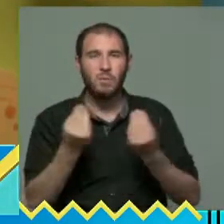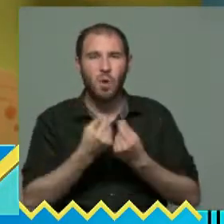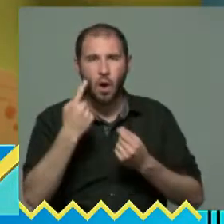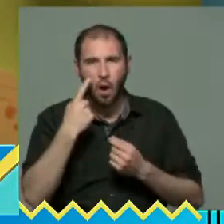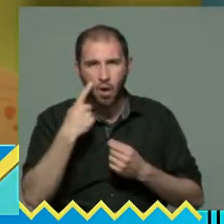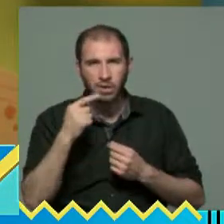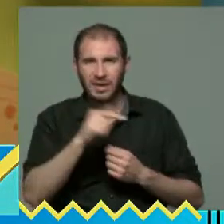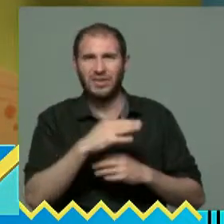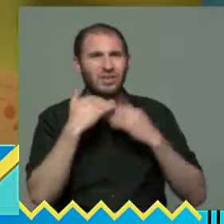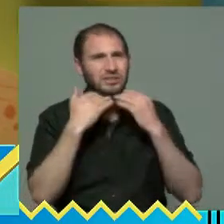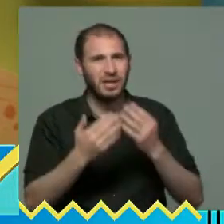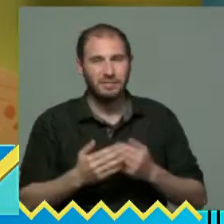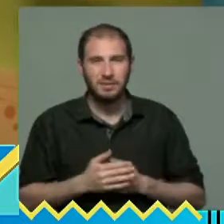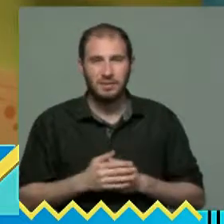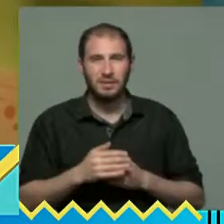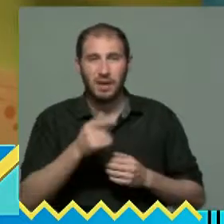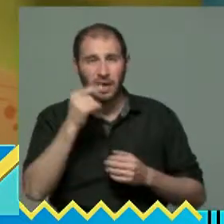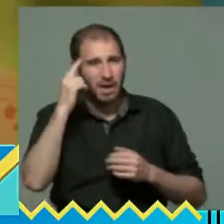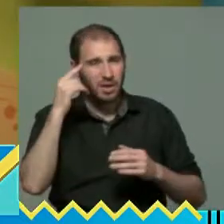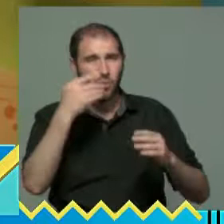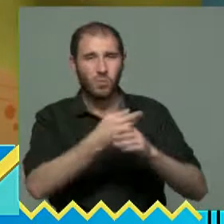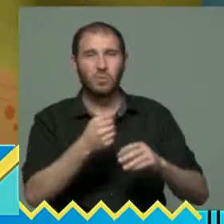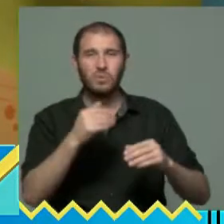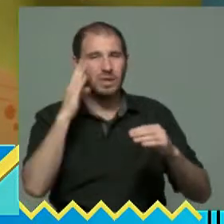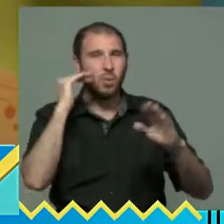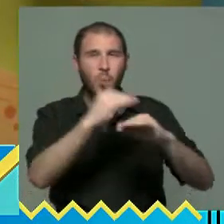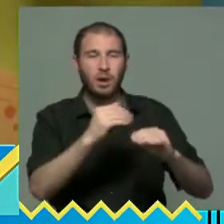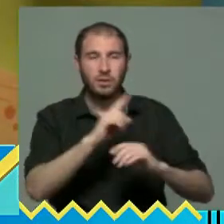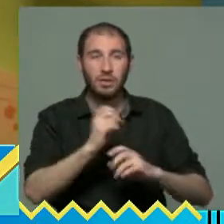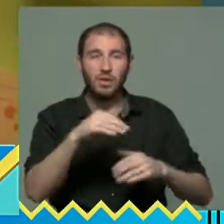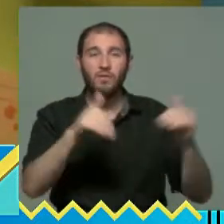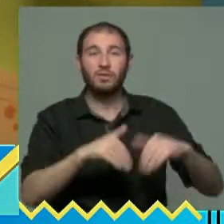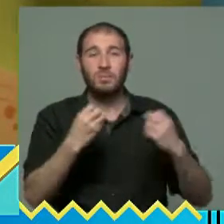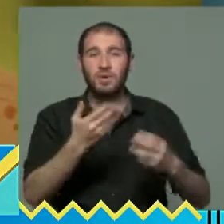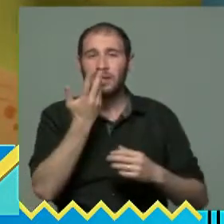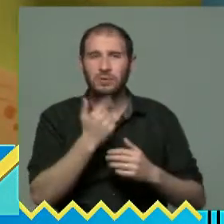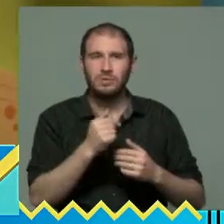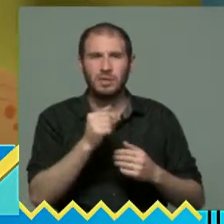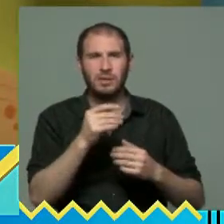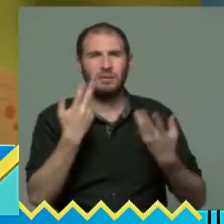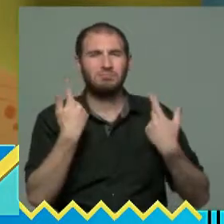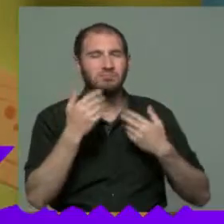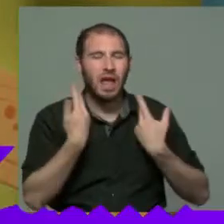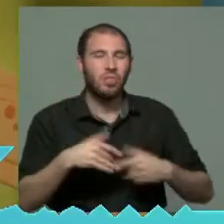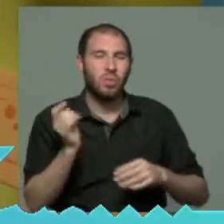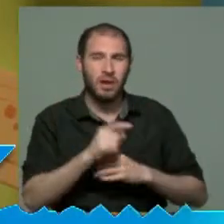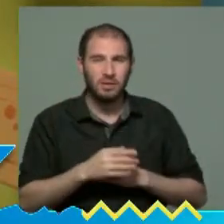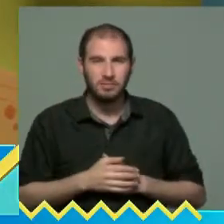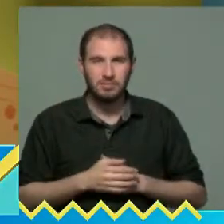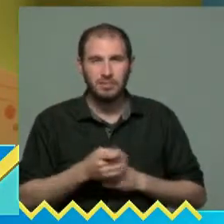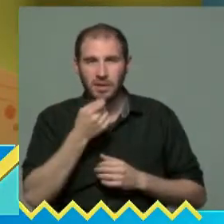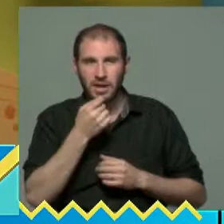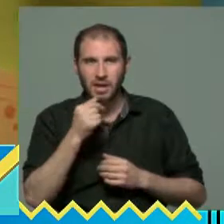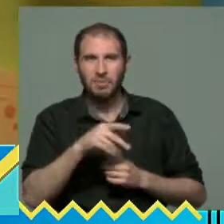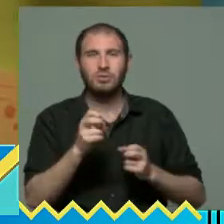no tenían la menor ideología similar al trotskismo o a sus ideas. Lo votaban porque le encantaba la frescura, le encantaba eso de que iba a